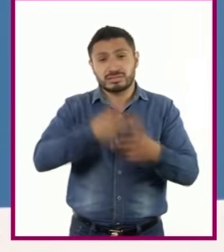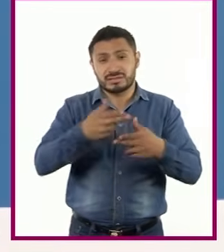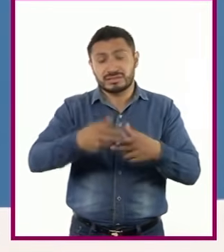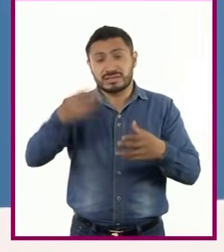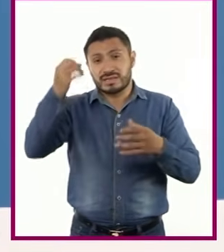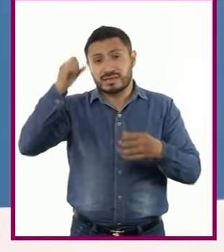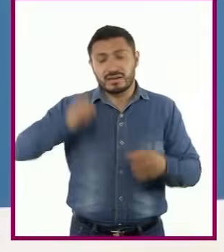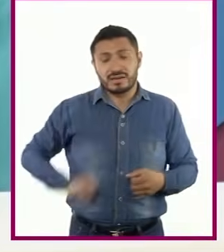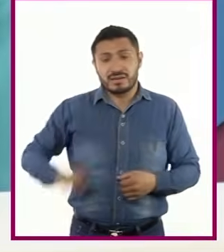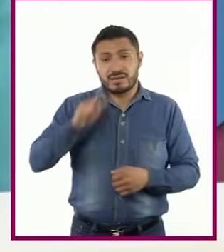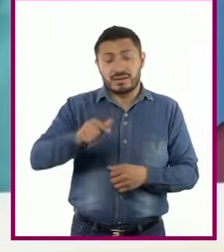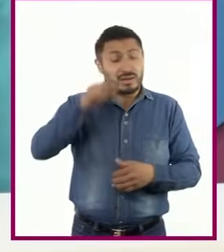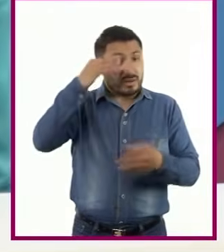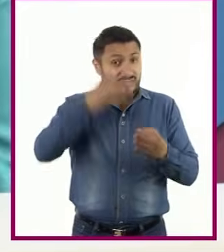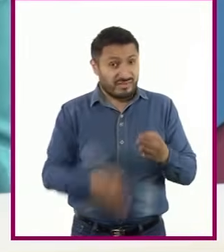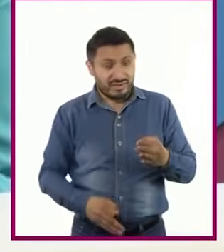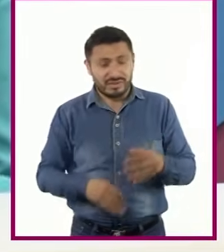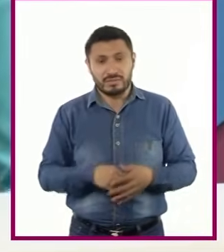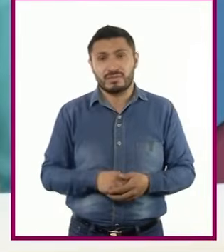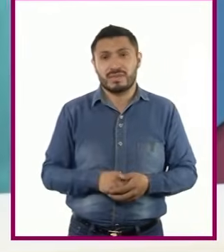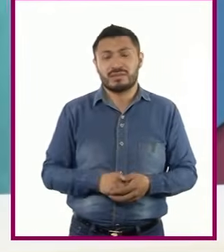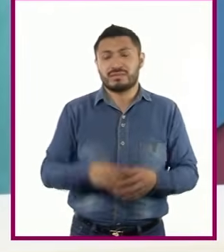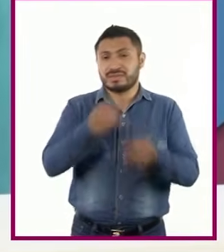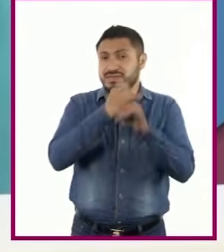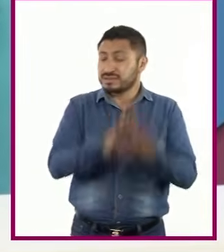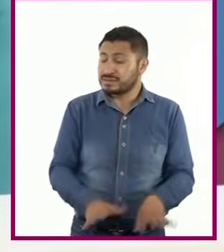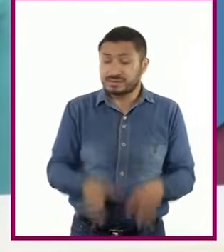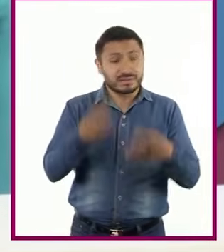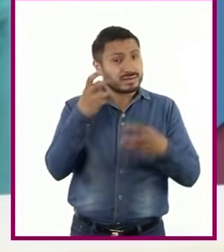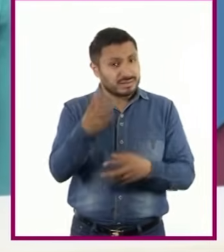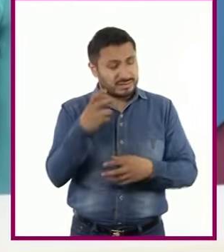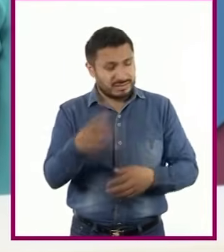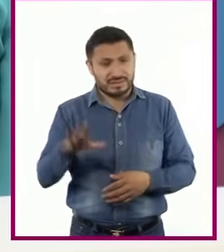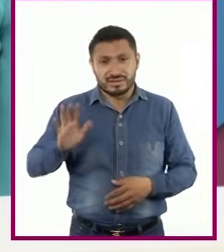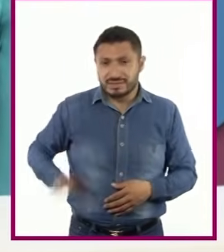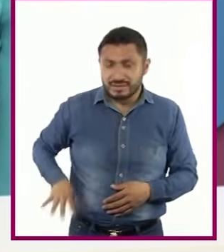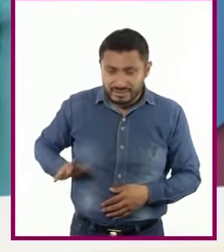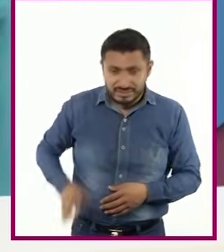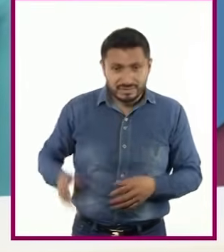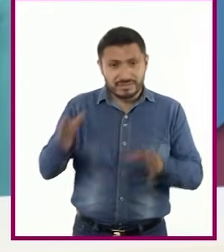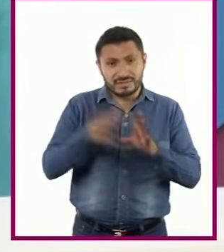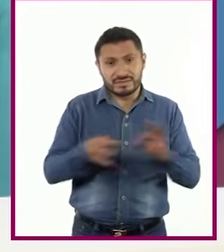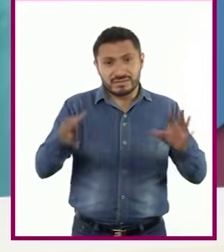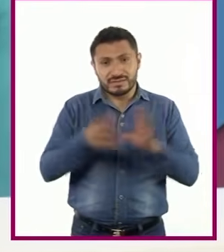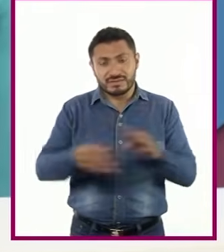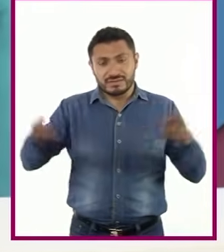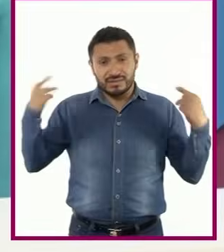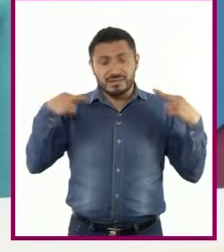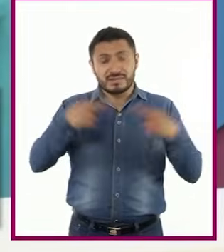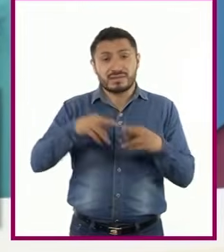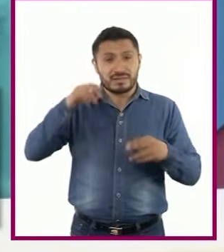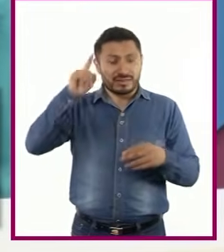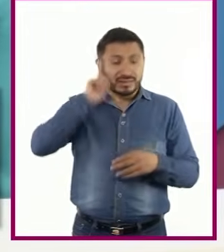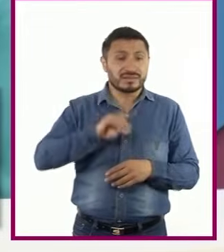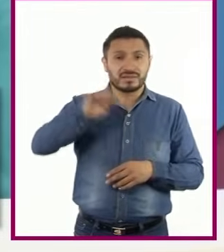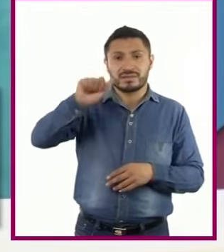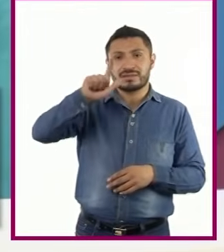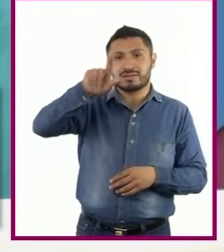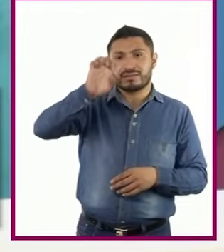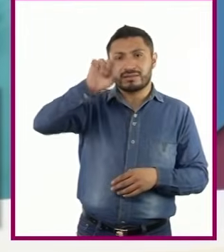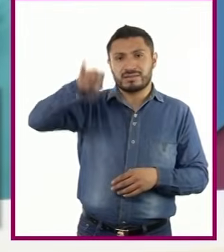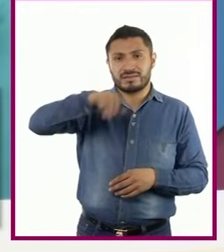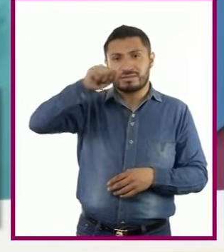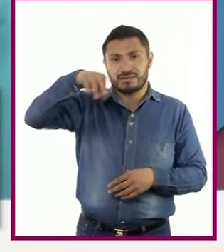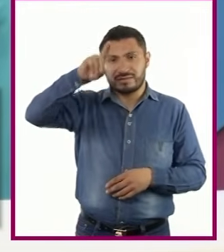del siglo XVII. Con esta información que acaba de explicar la maestra Alejandra, podemos incluir